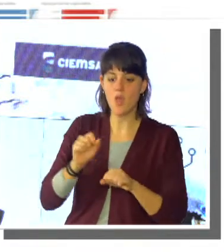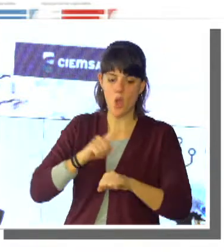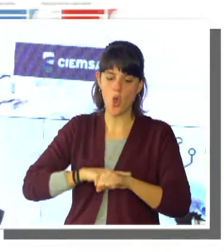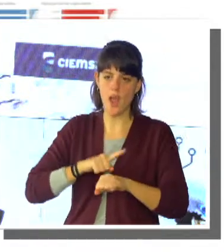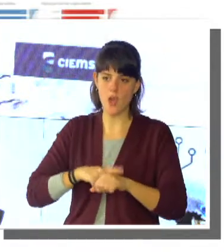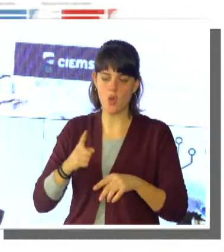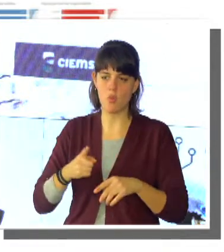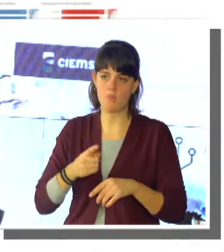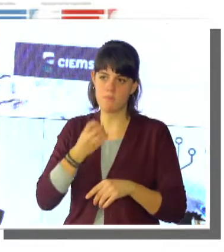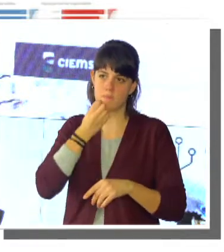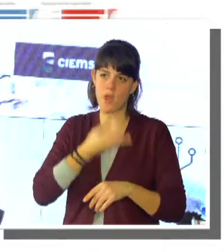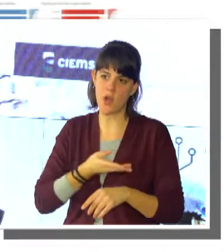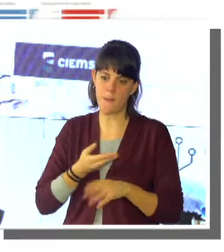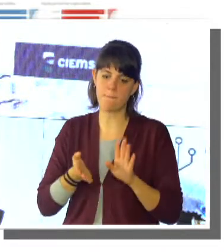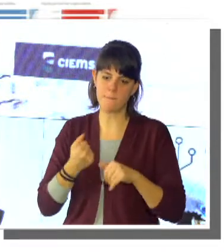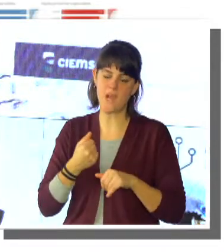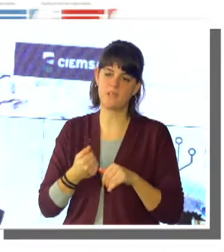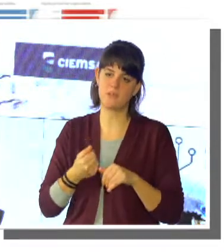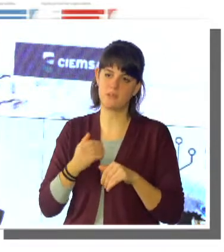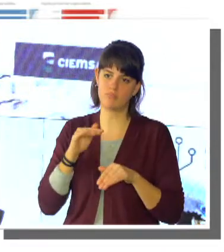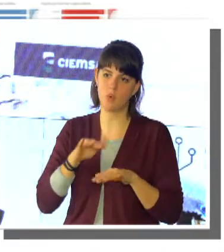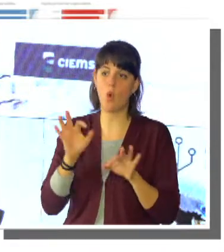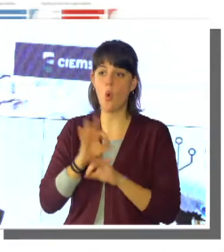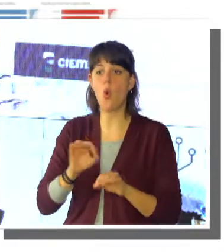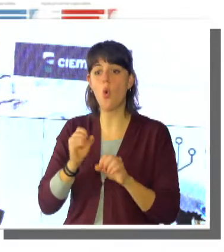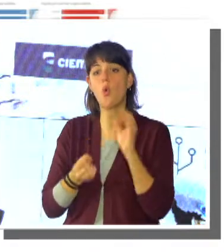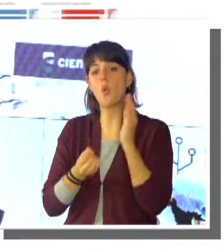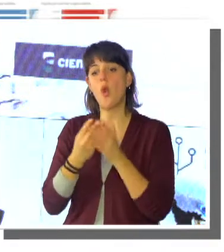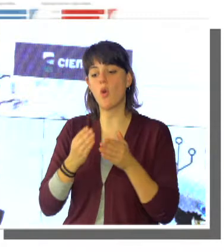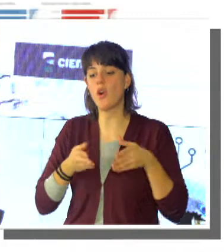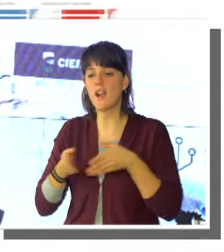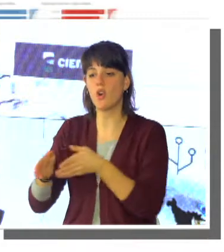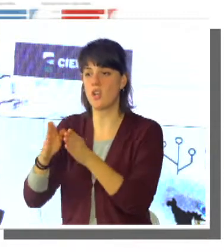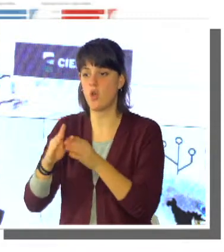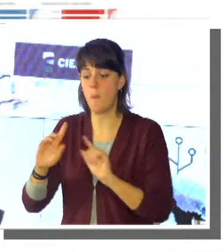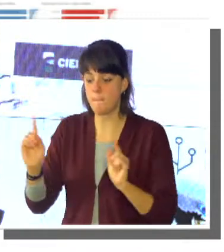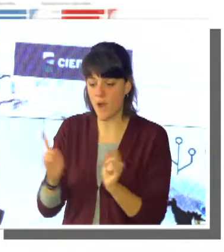que vayan apareciendo. Muchas gracias.